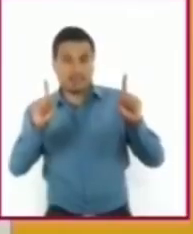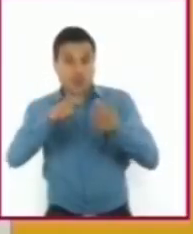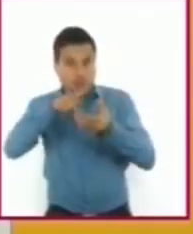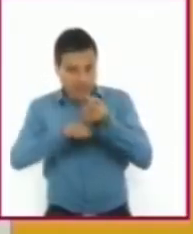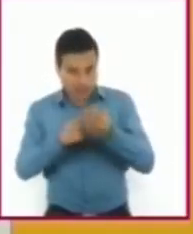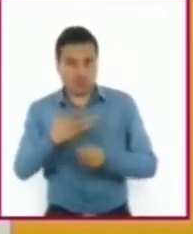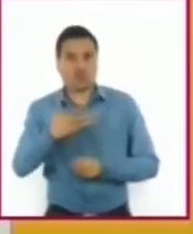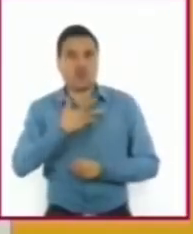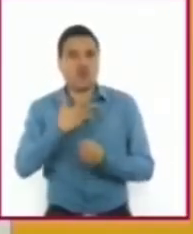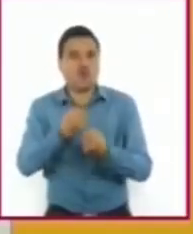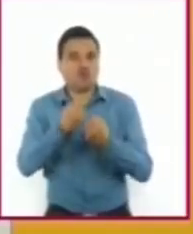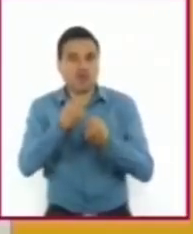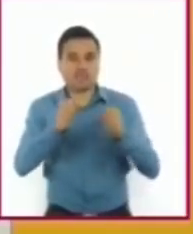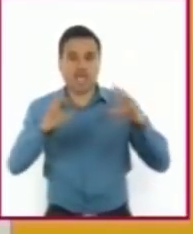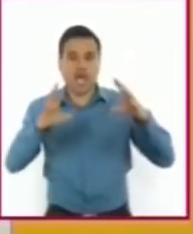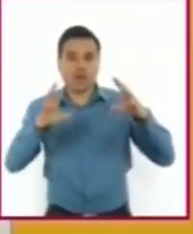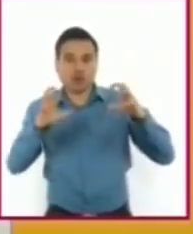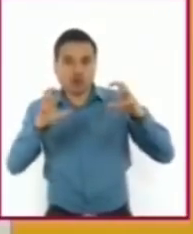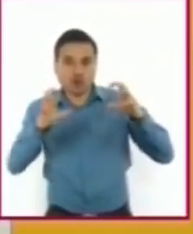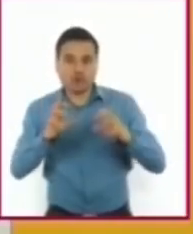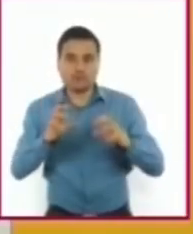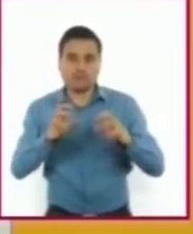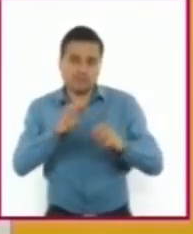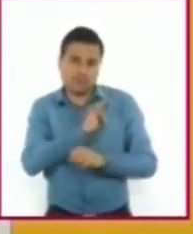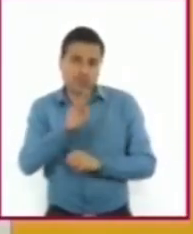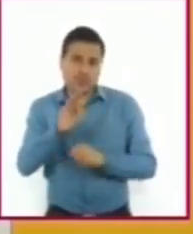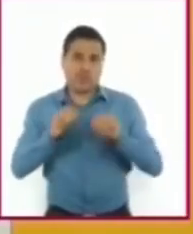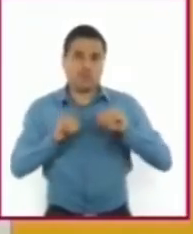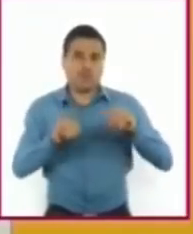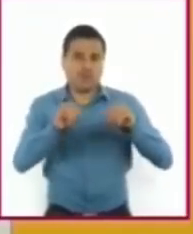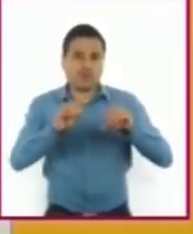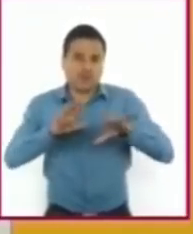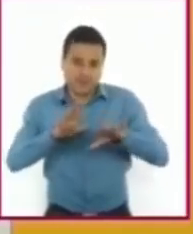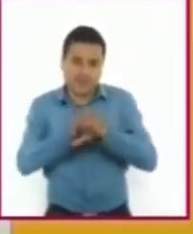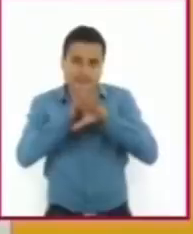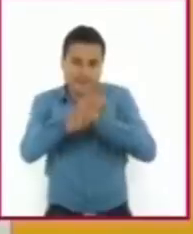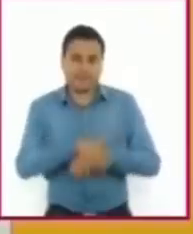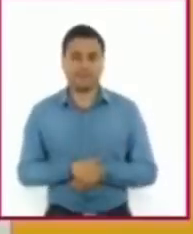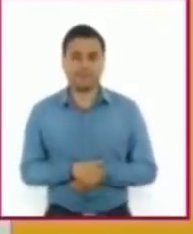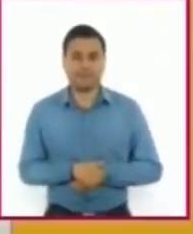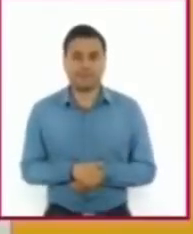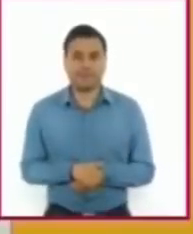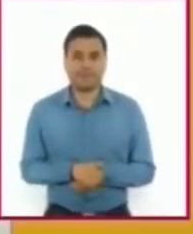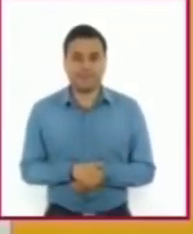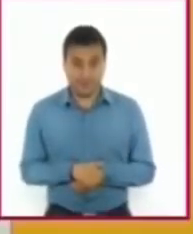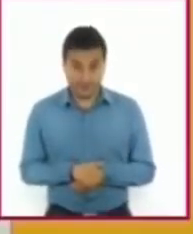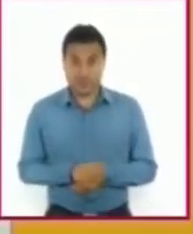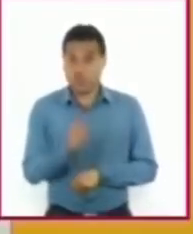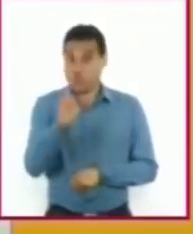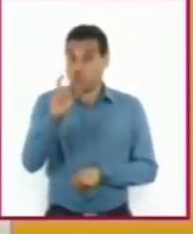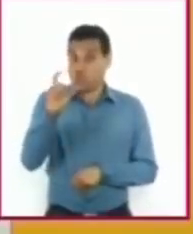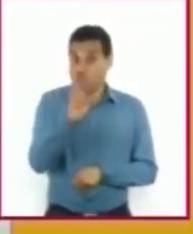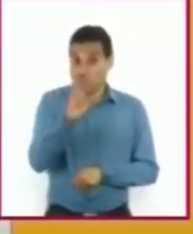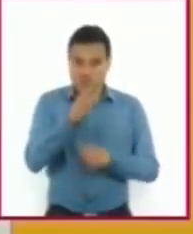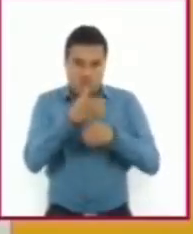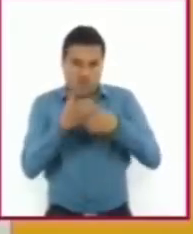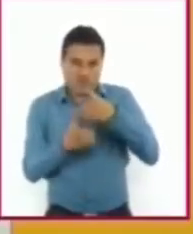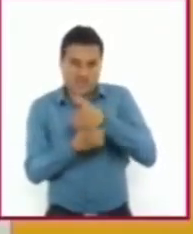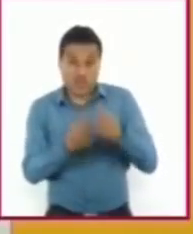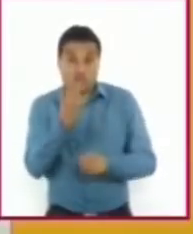que dan origen a cambios en el estado de movimiento de los objetos. Cuando los objetos